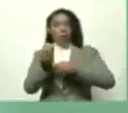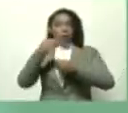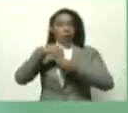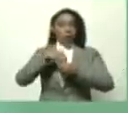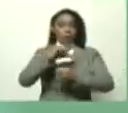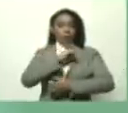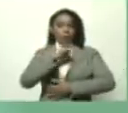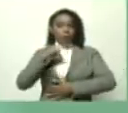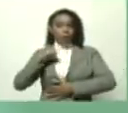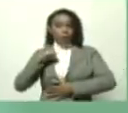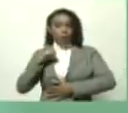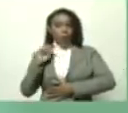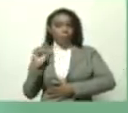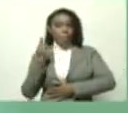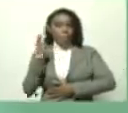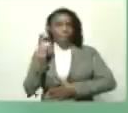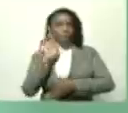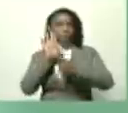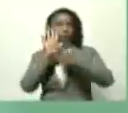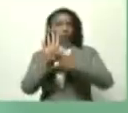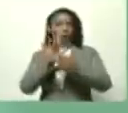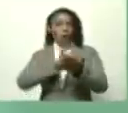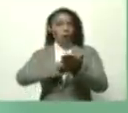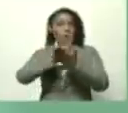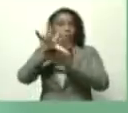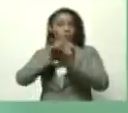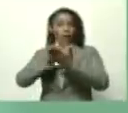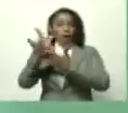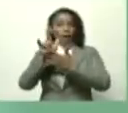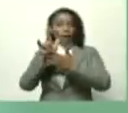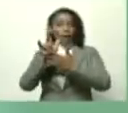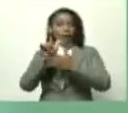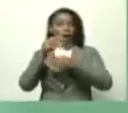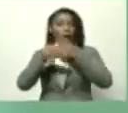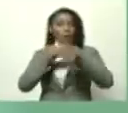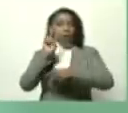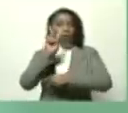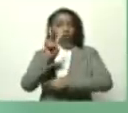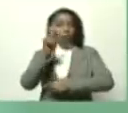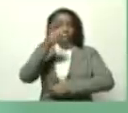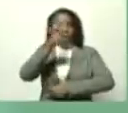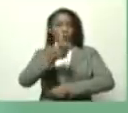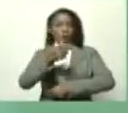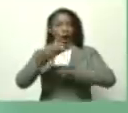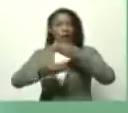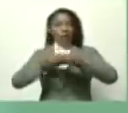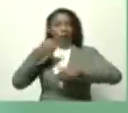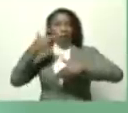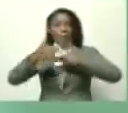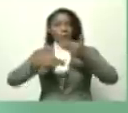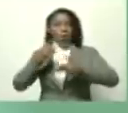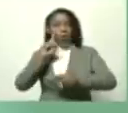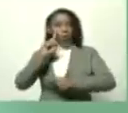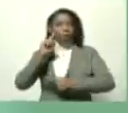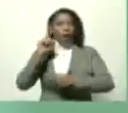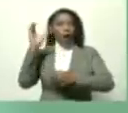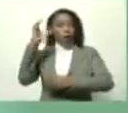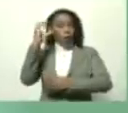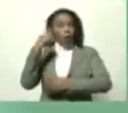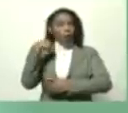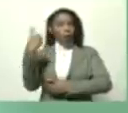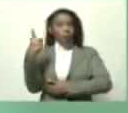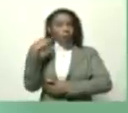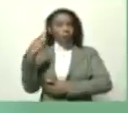pareja, señalan los viajes frecuentes que estos dos delincuentes hacían a Colombia para